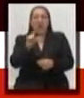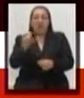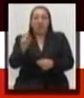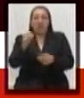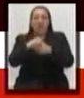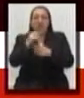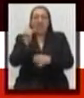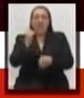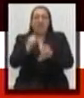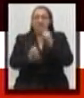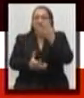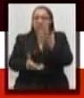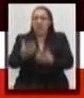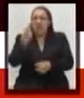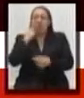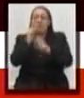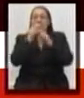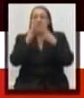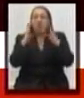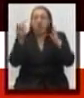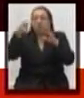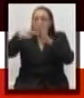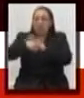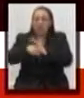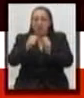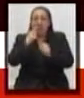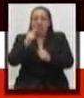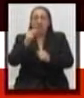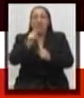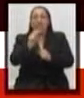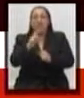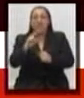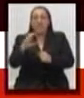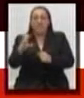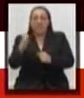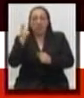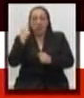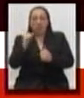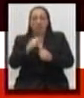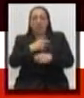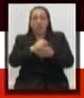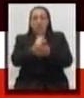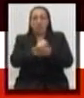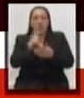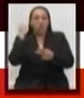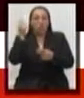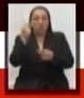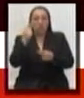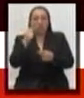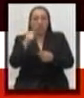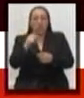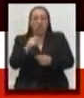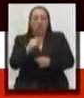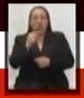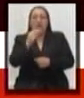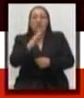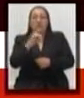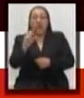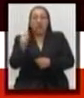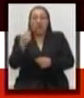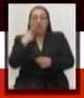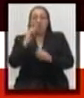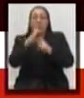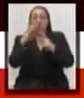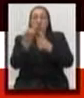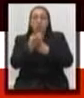Infiernos, notable biografía novelada del autor de Trilce por el escritor trujillano Eduardo González Viaña, o